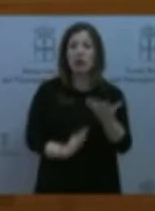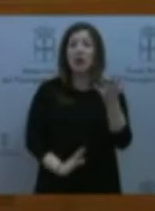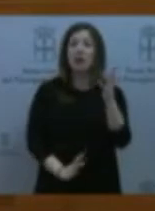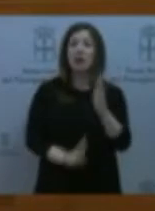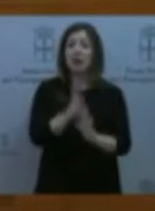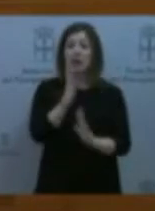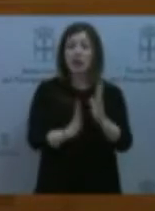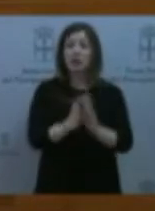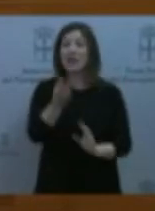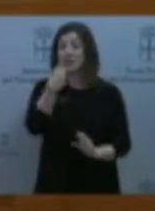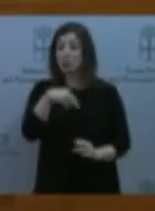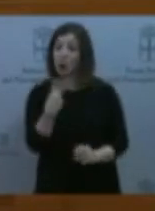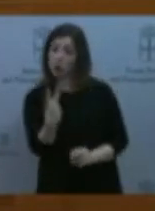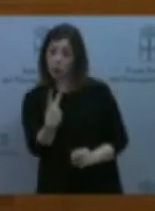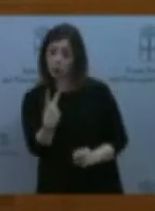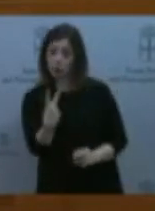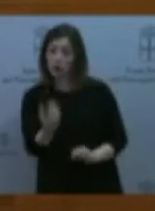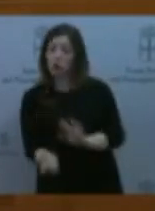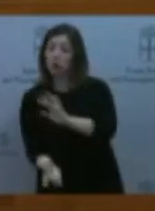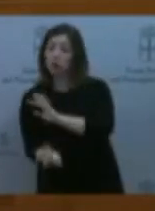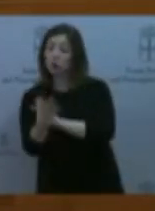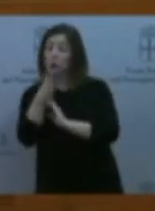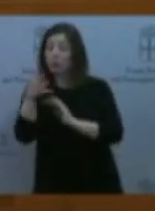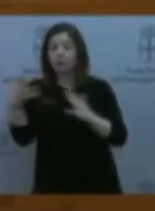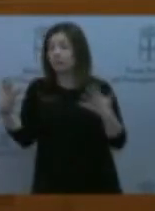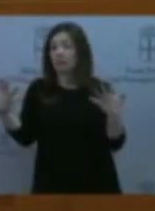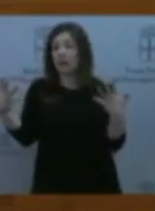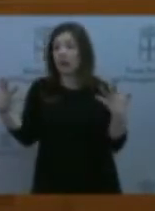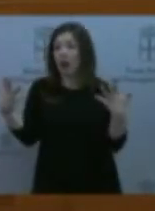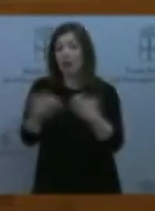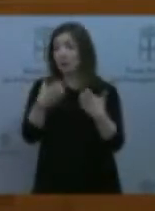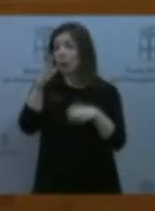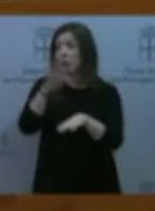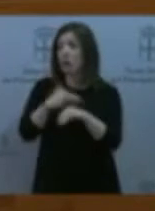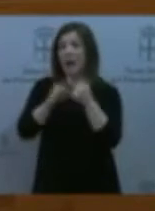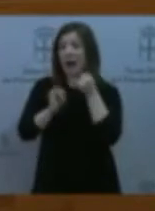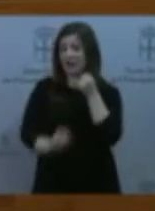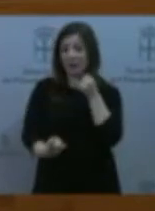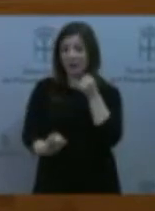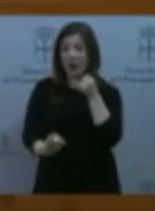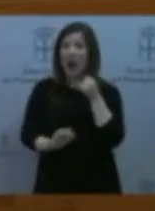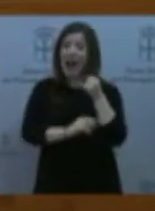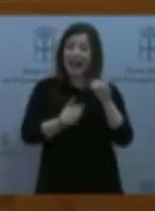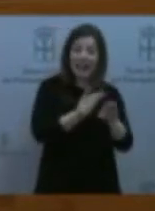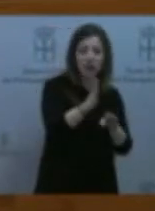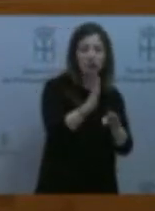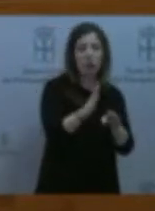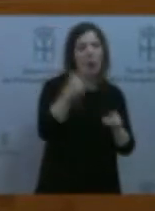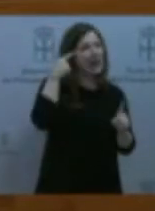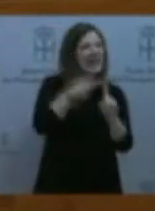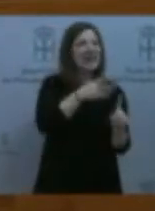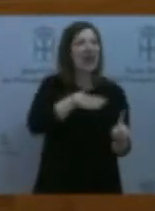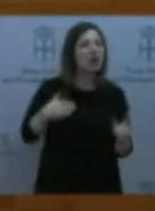en accidentes con líneas eléctricas, han sido intencionados y ha ardido básicamente Montebajo.